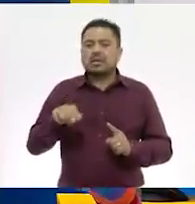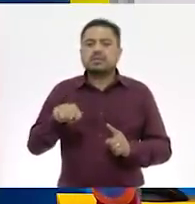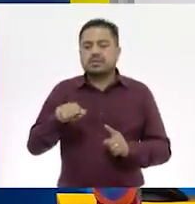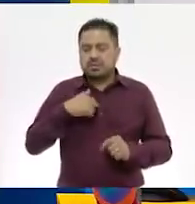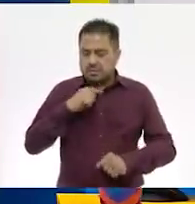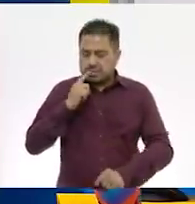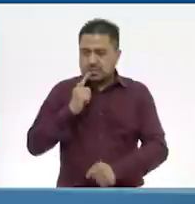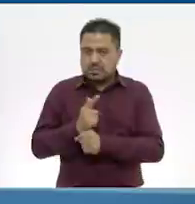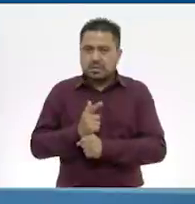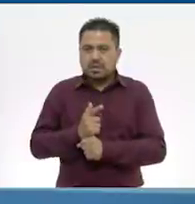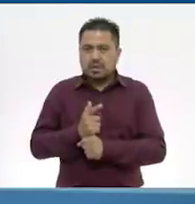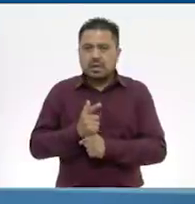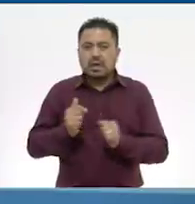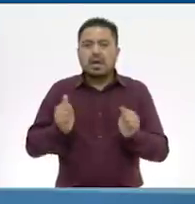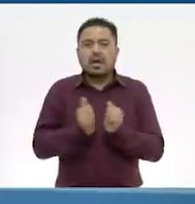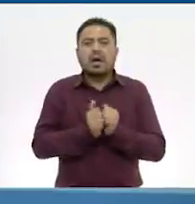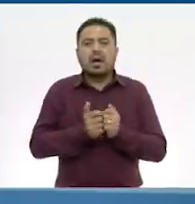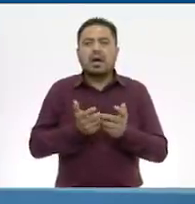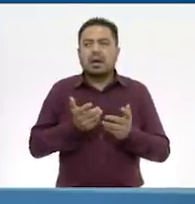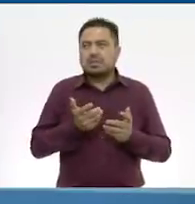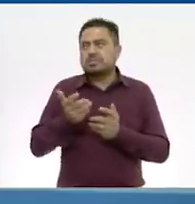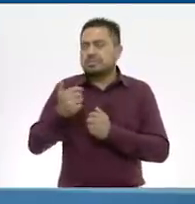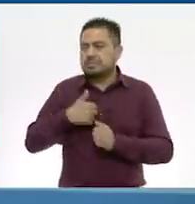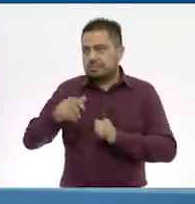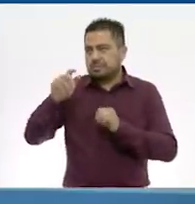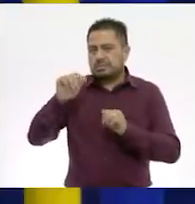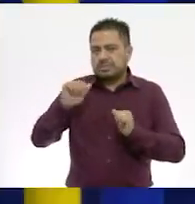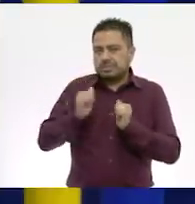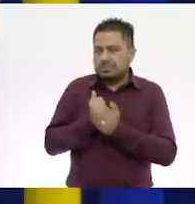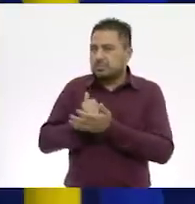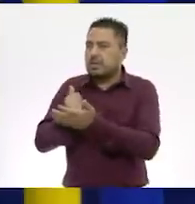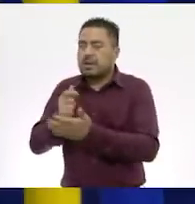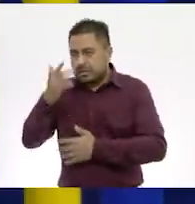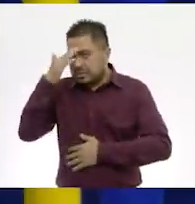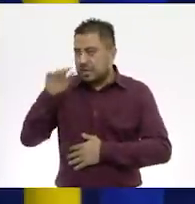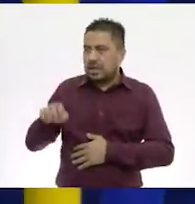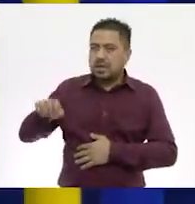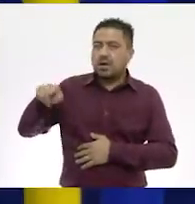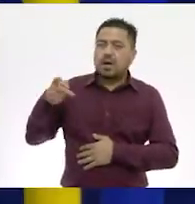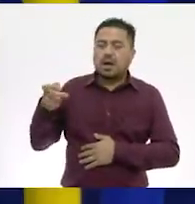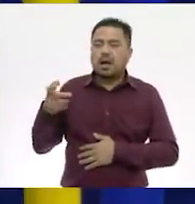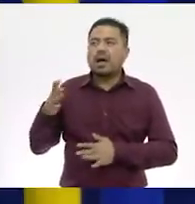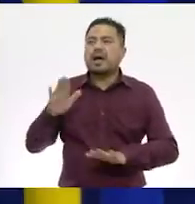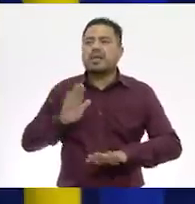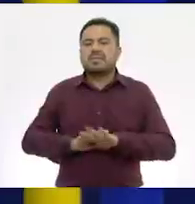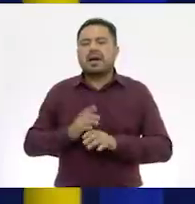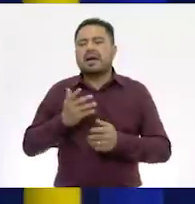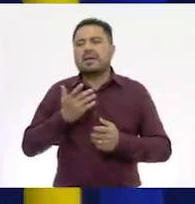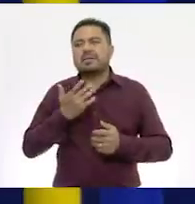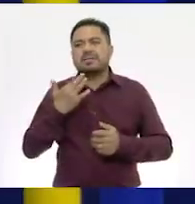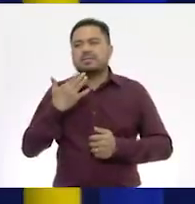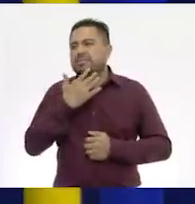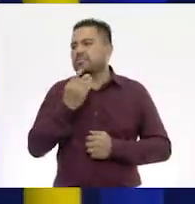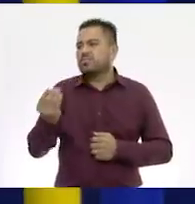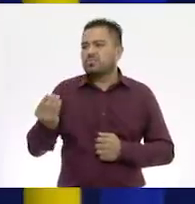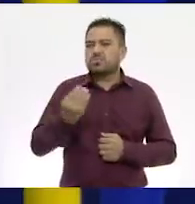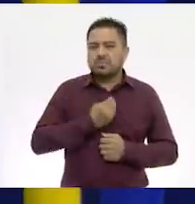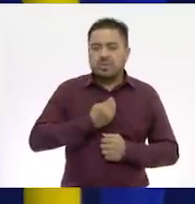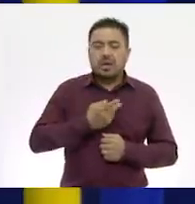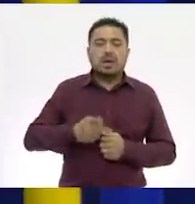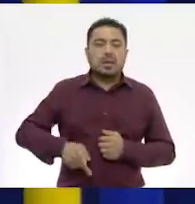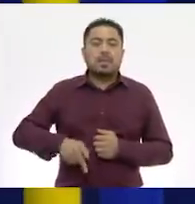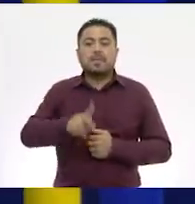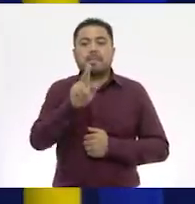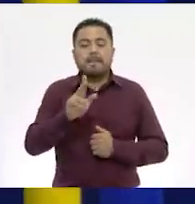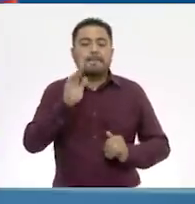me di cuenta que el acto que tuve con esa señora tuvo una gran recompensa. Pero,